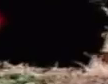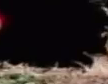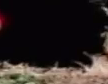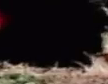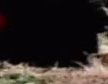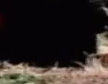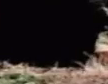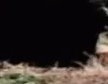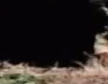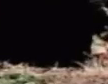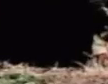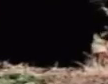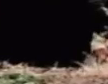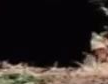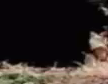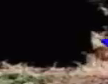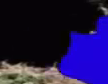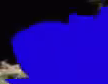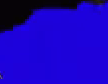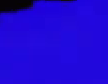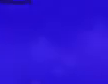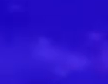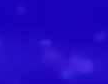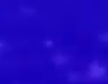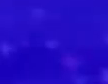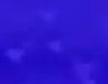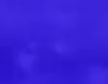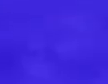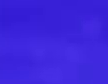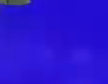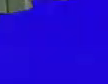que el primero que tuvo la idea de ir al palacio fui yo.